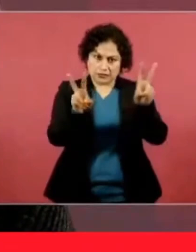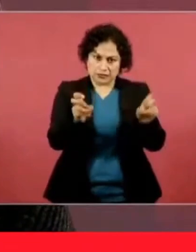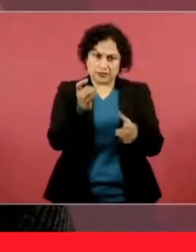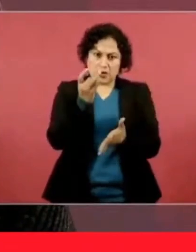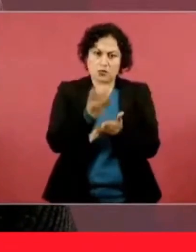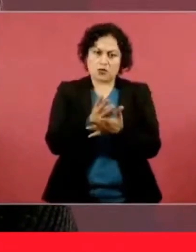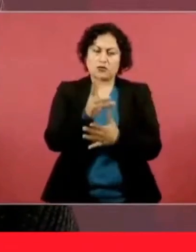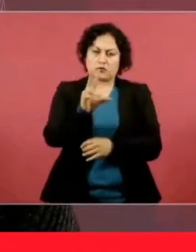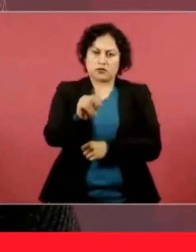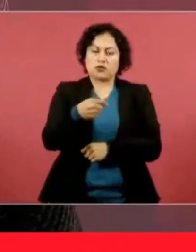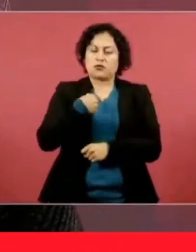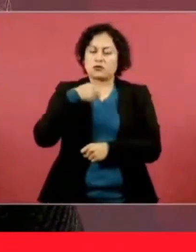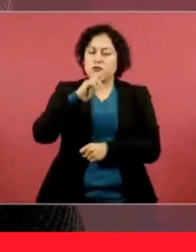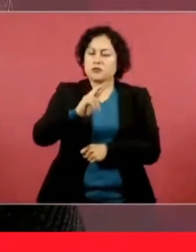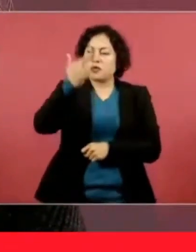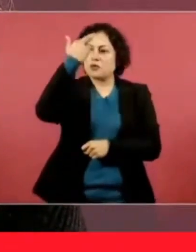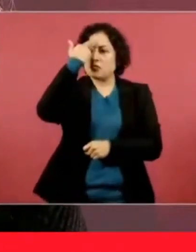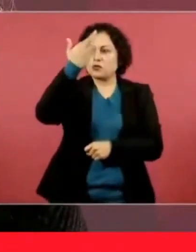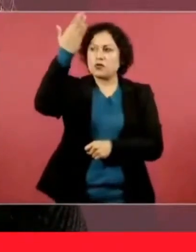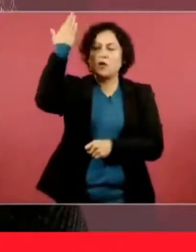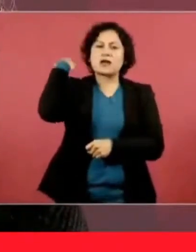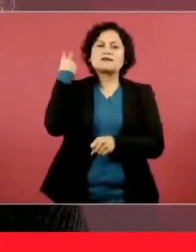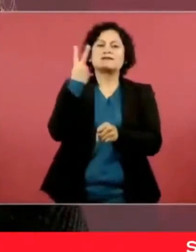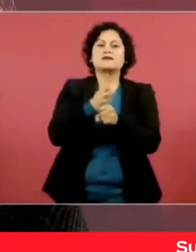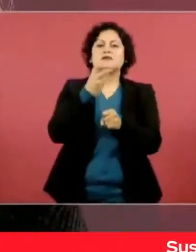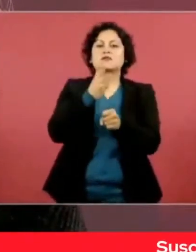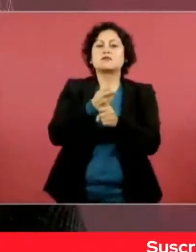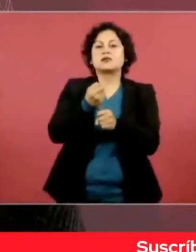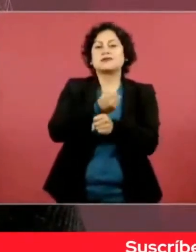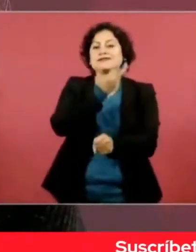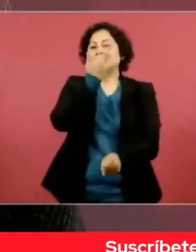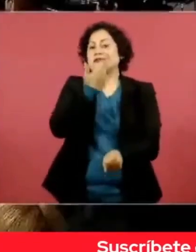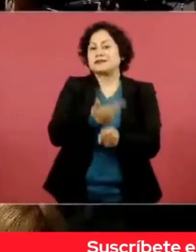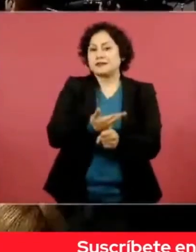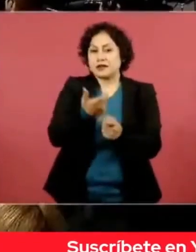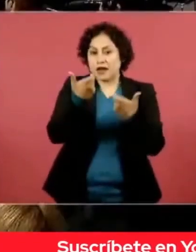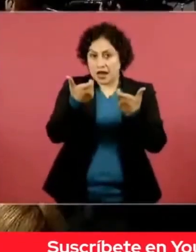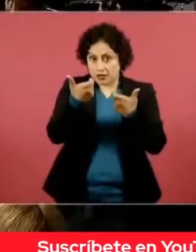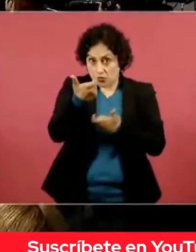subsecretaria de economía